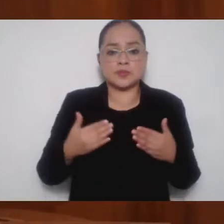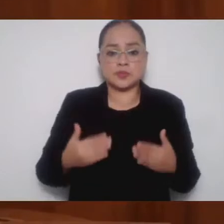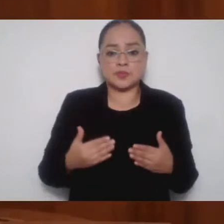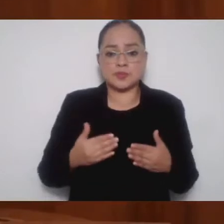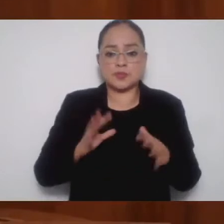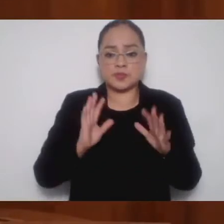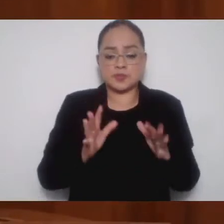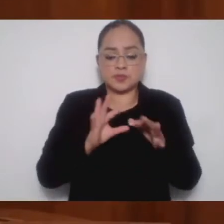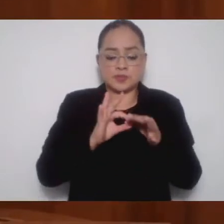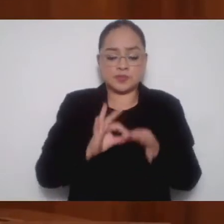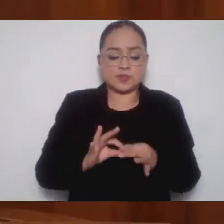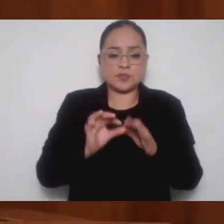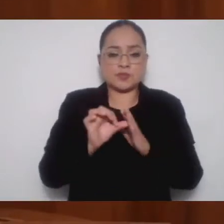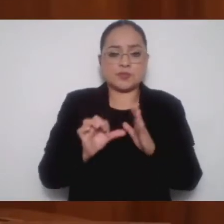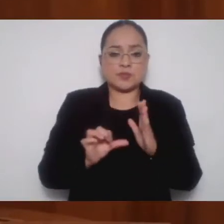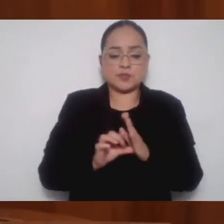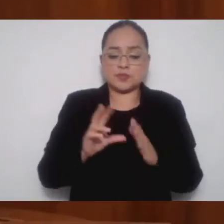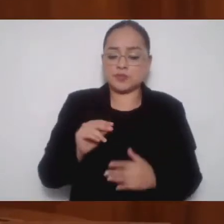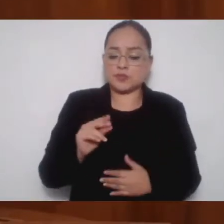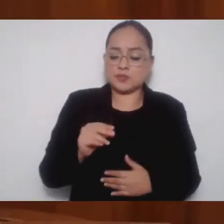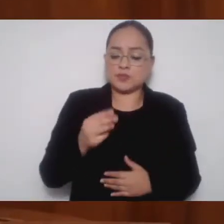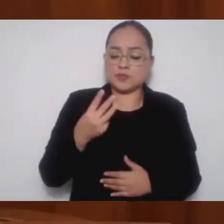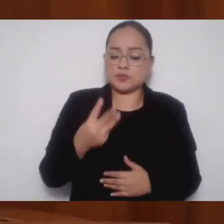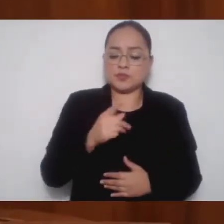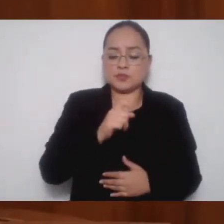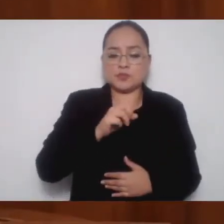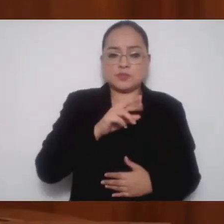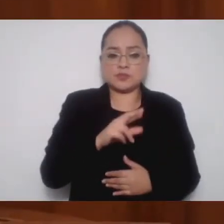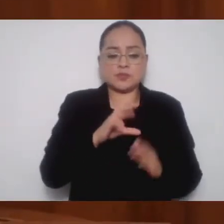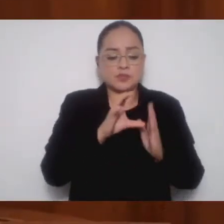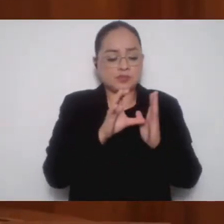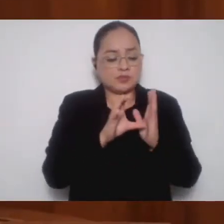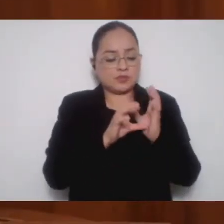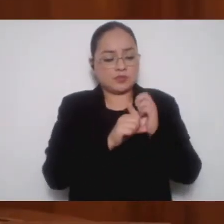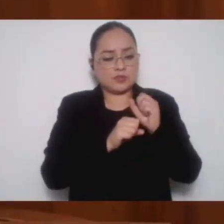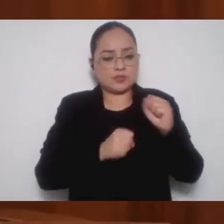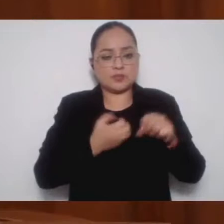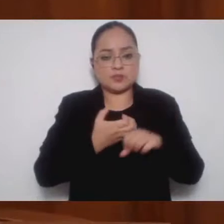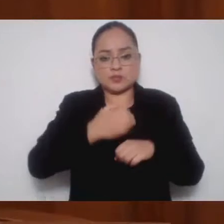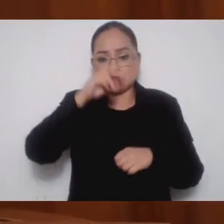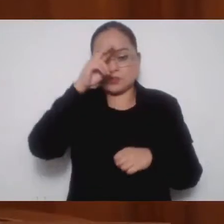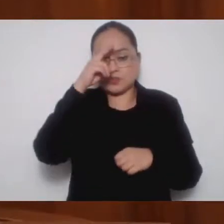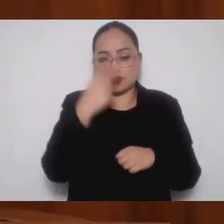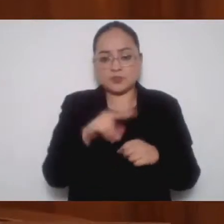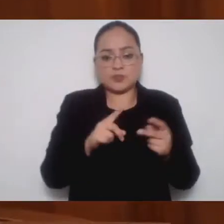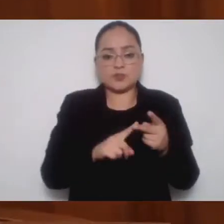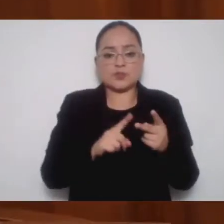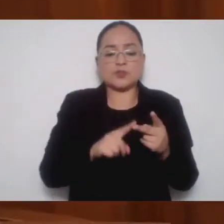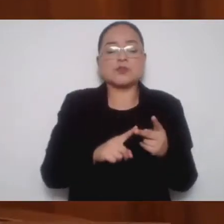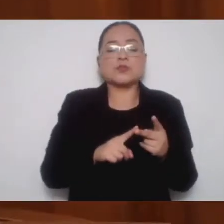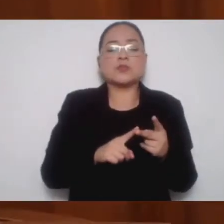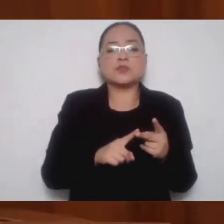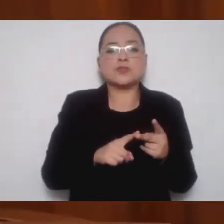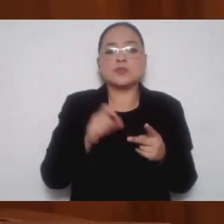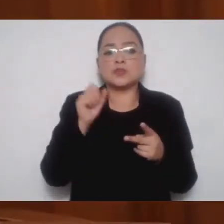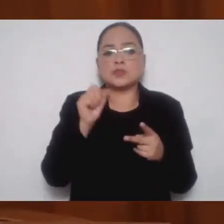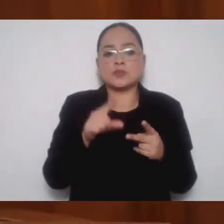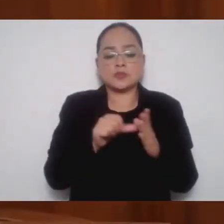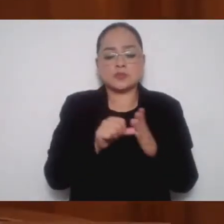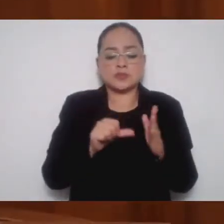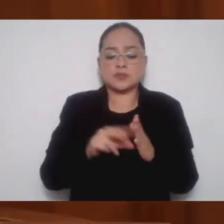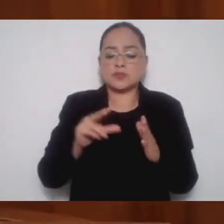en lo previsto en los artículos 83 ter de la Constitución Política del Estado Libre y Soberano de